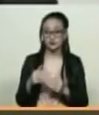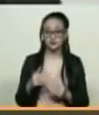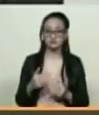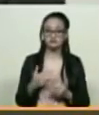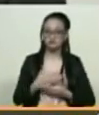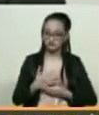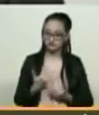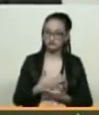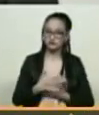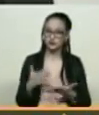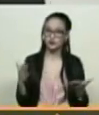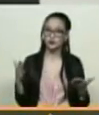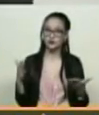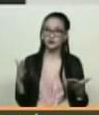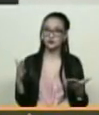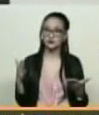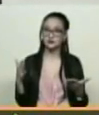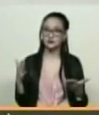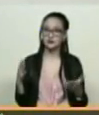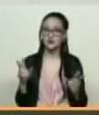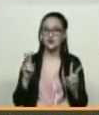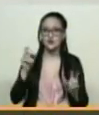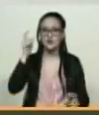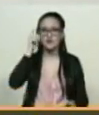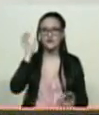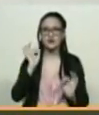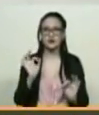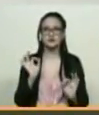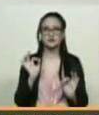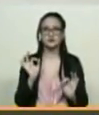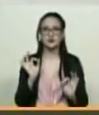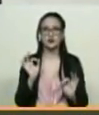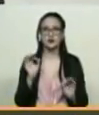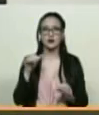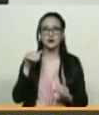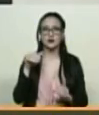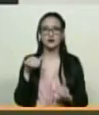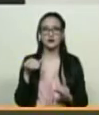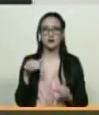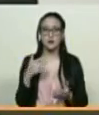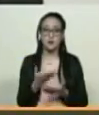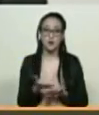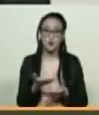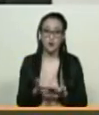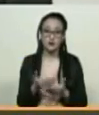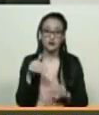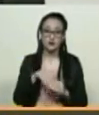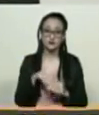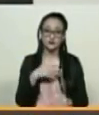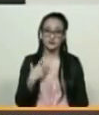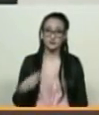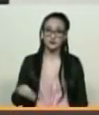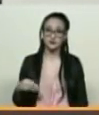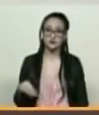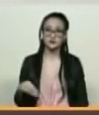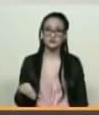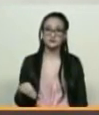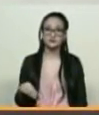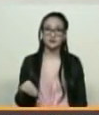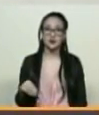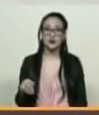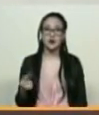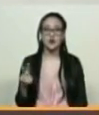abrirá, vista la nueva fecha establecida para la o propuesta para la elección presidencial, una